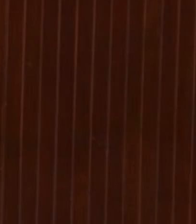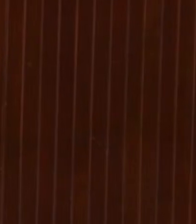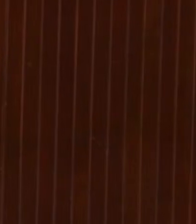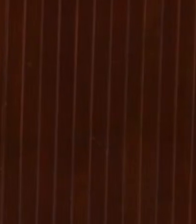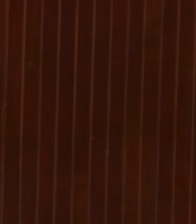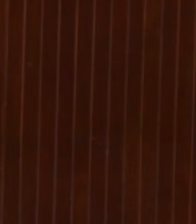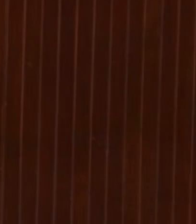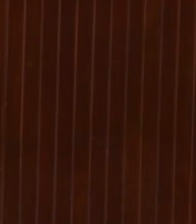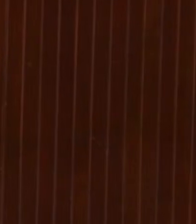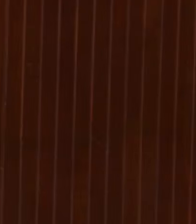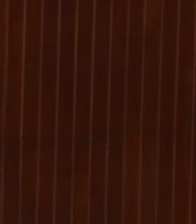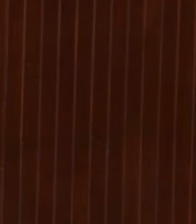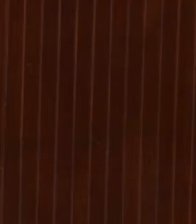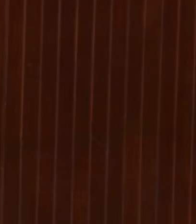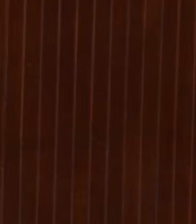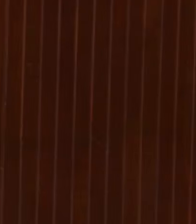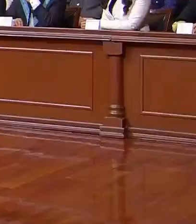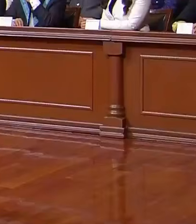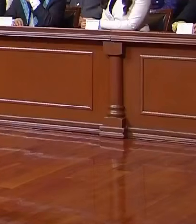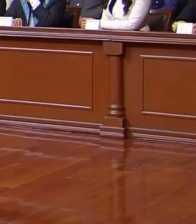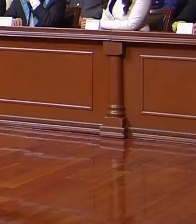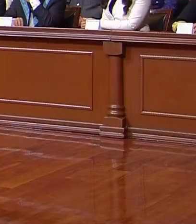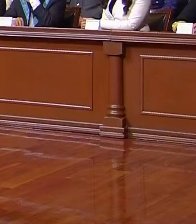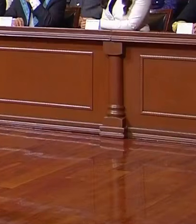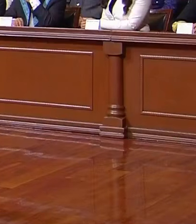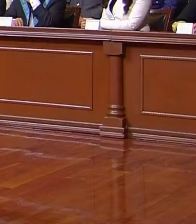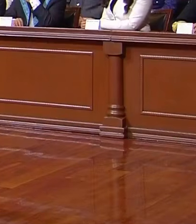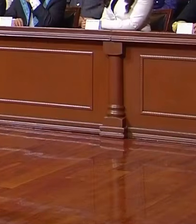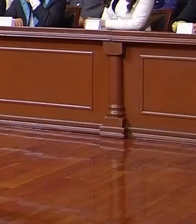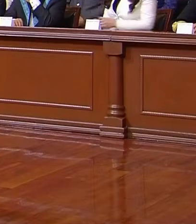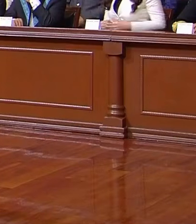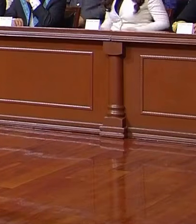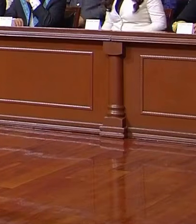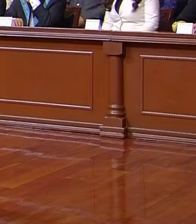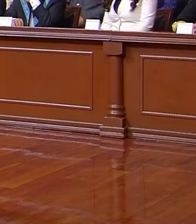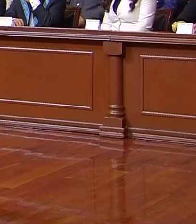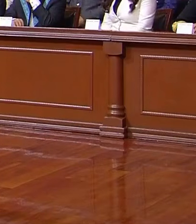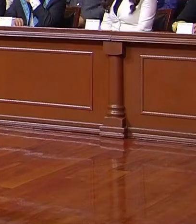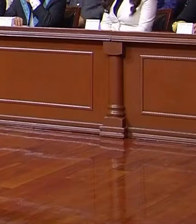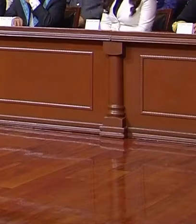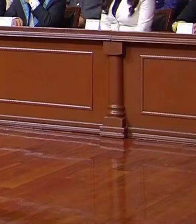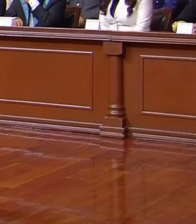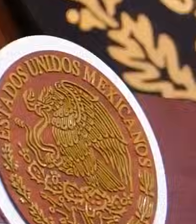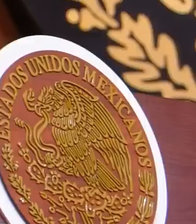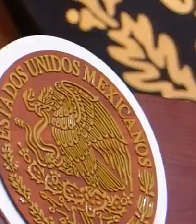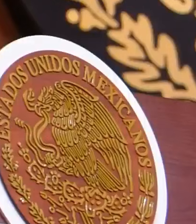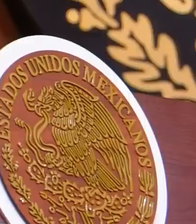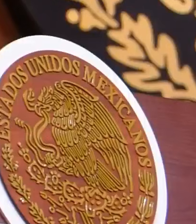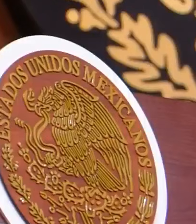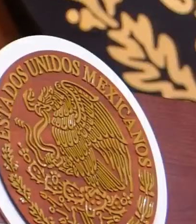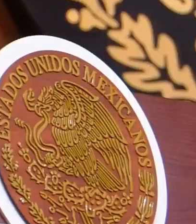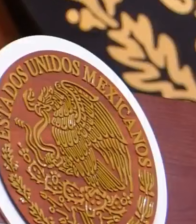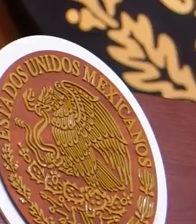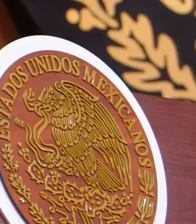la corrupción. Se intentó borrar el sentido social de la Constitución. Millones fueron